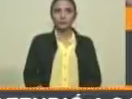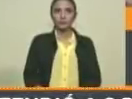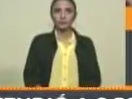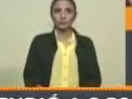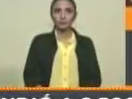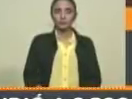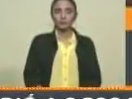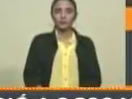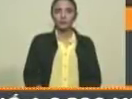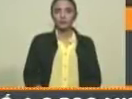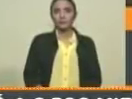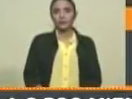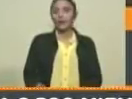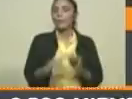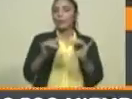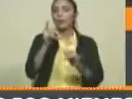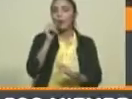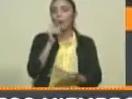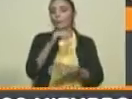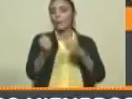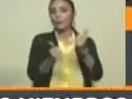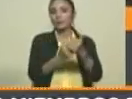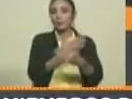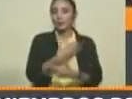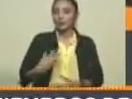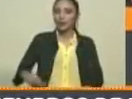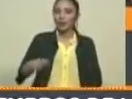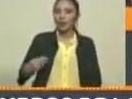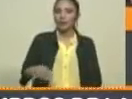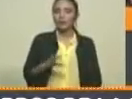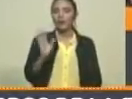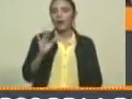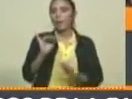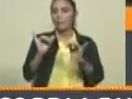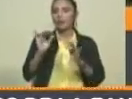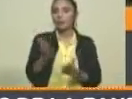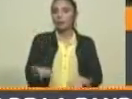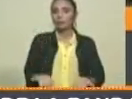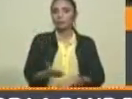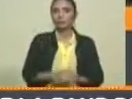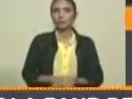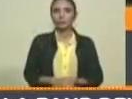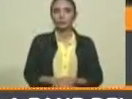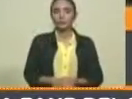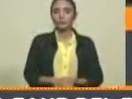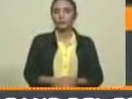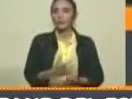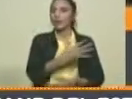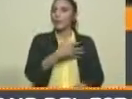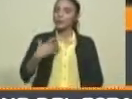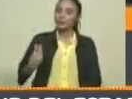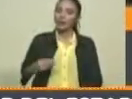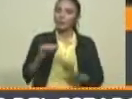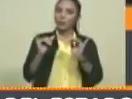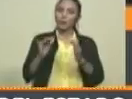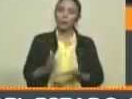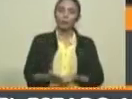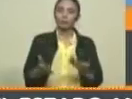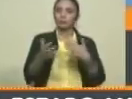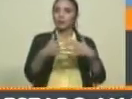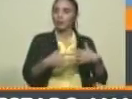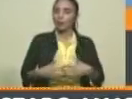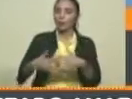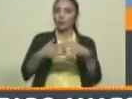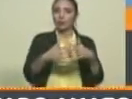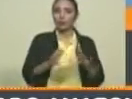la presidencia de los Estados Unidos. Habló... Mike Pence, anunció al mundo que Mike Pence ha asumido la presidencia de Estados Unidos y gobierna directo de